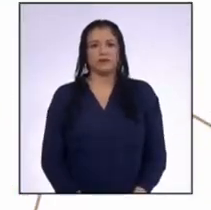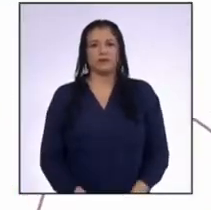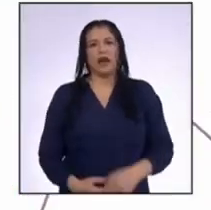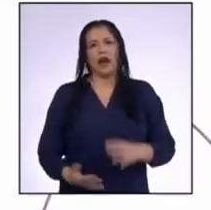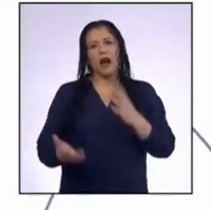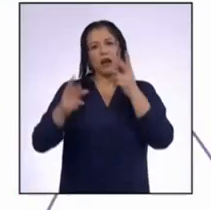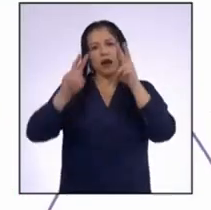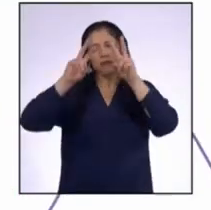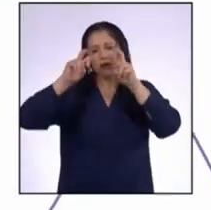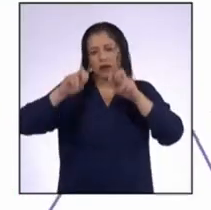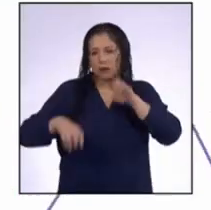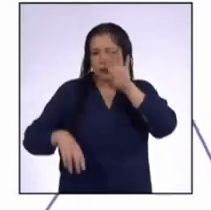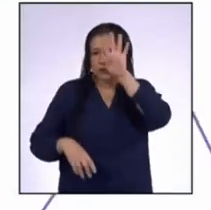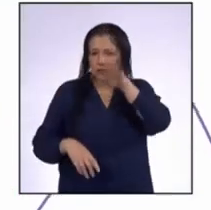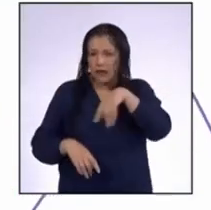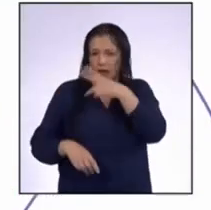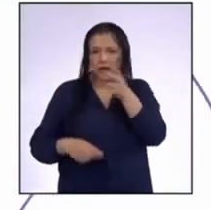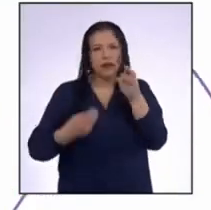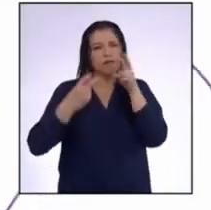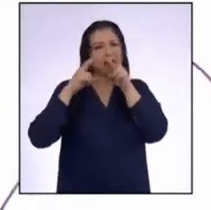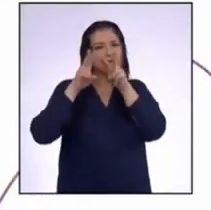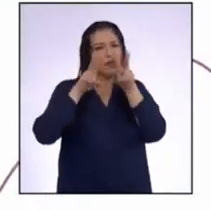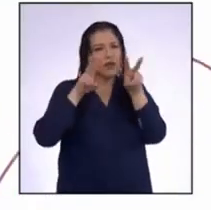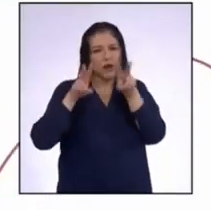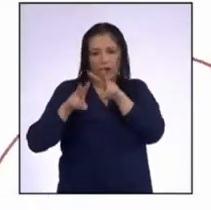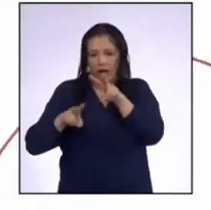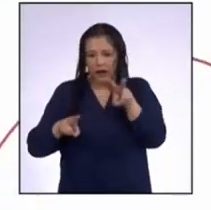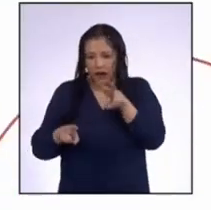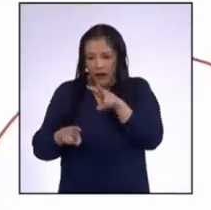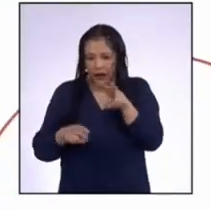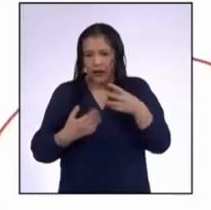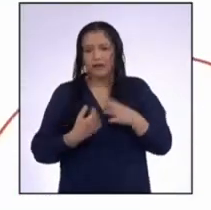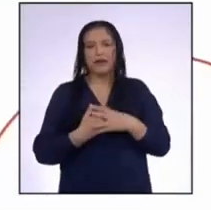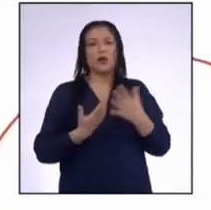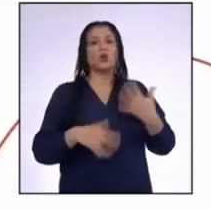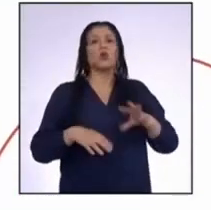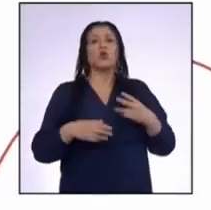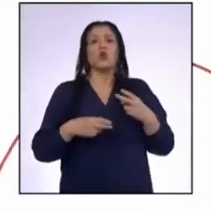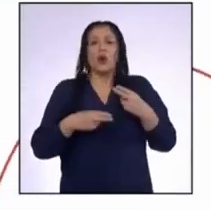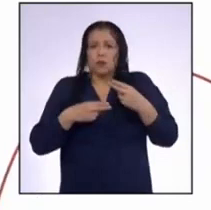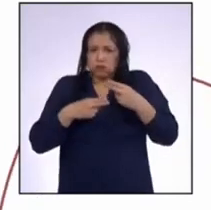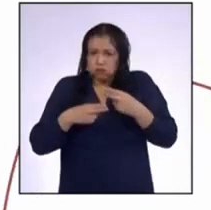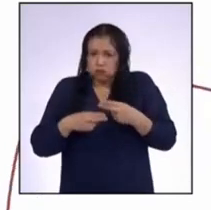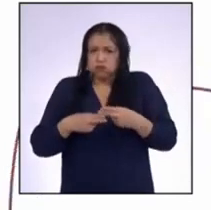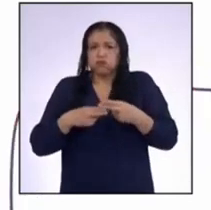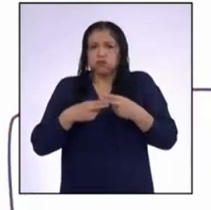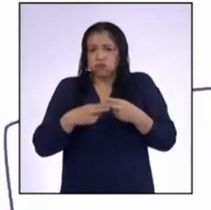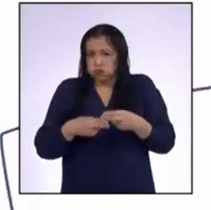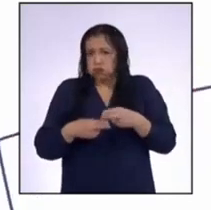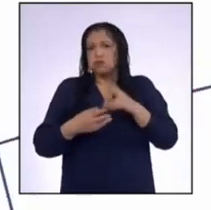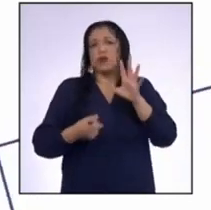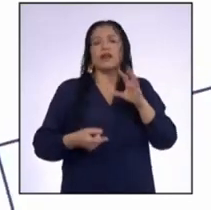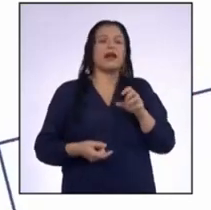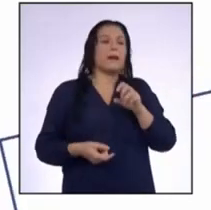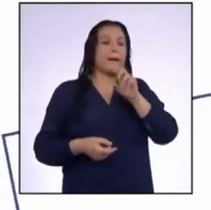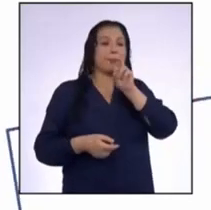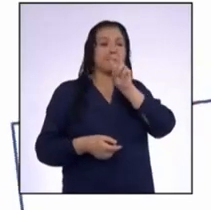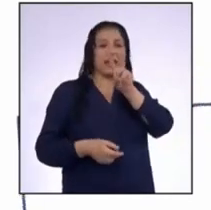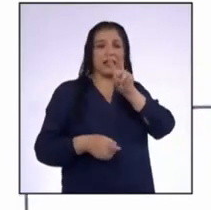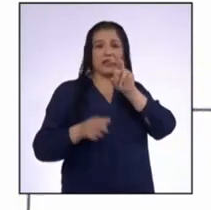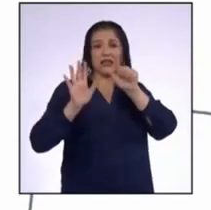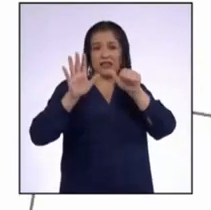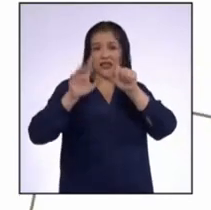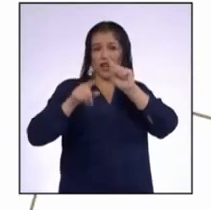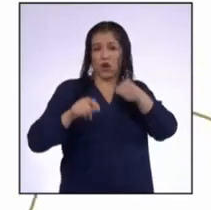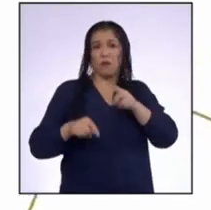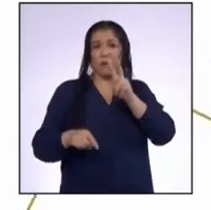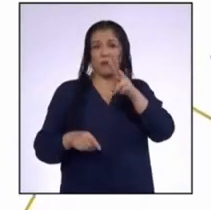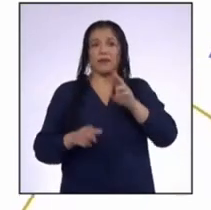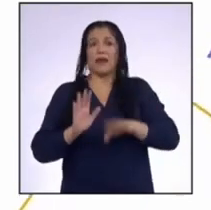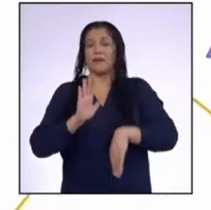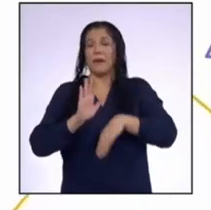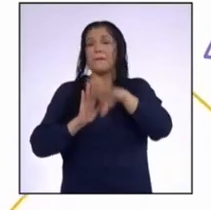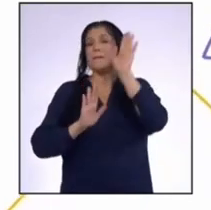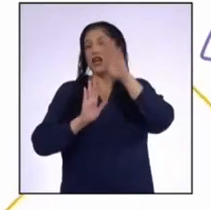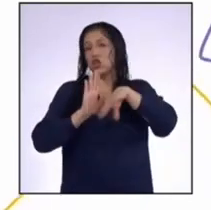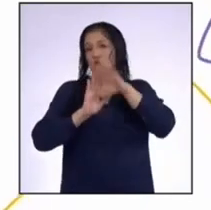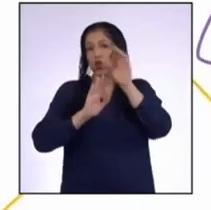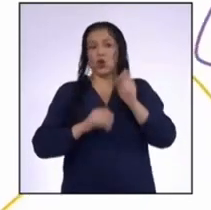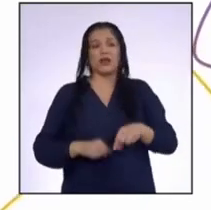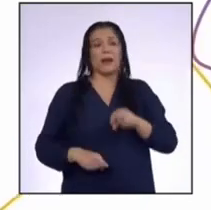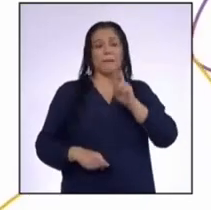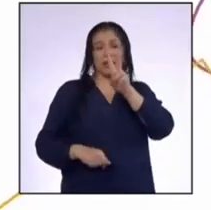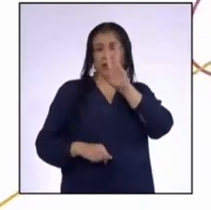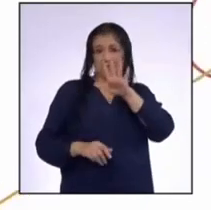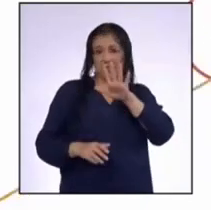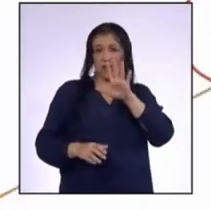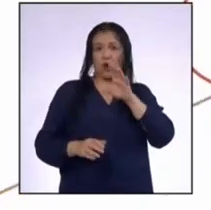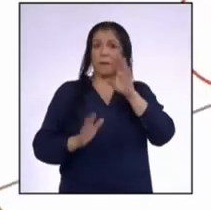Al revisar la tabla, veo que Ethel se ubica en el nivel sobrepeso, porque 26 enteros 2 décimos es mayor que 25, pero menor que